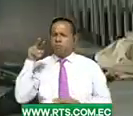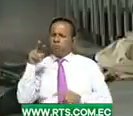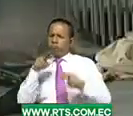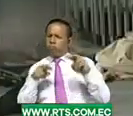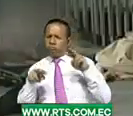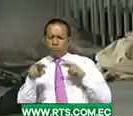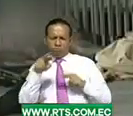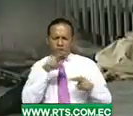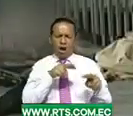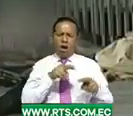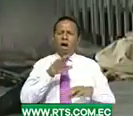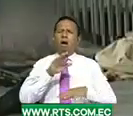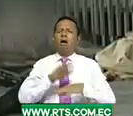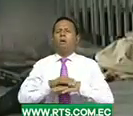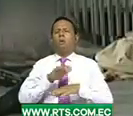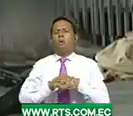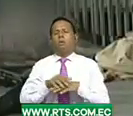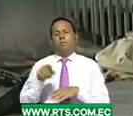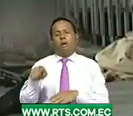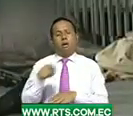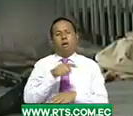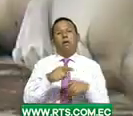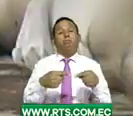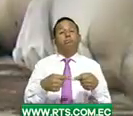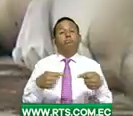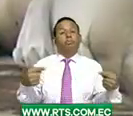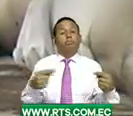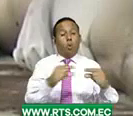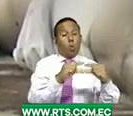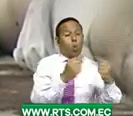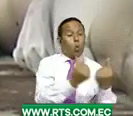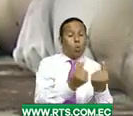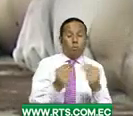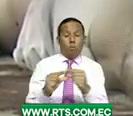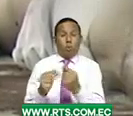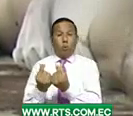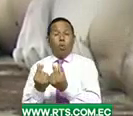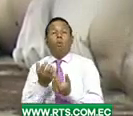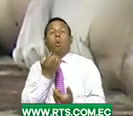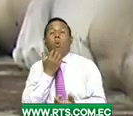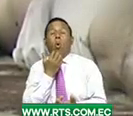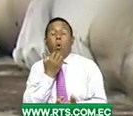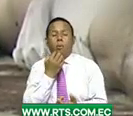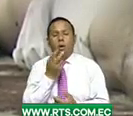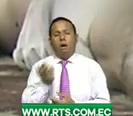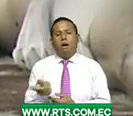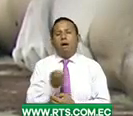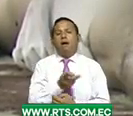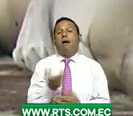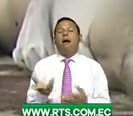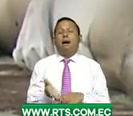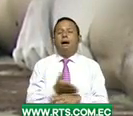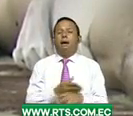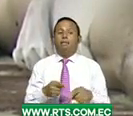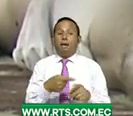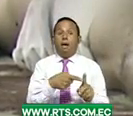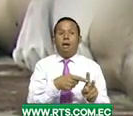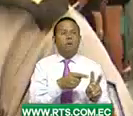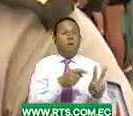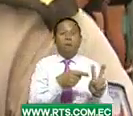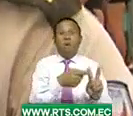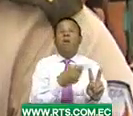por una disputa de territorio, puesto que ambas víctimas presuntamente estaban involucradas en